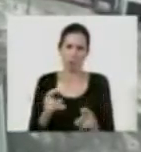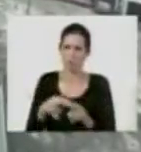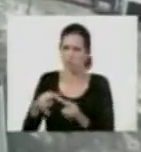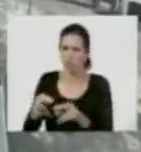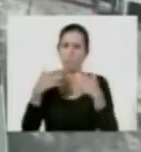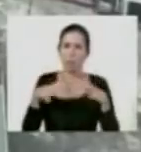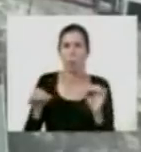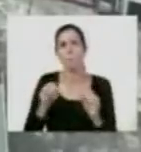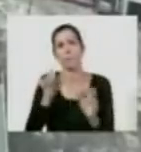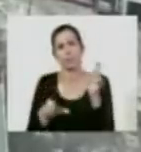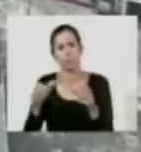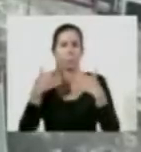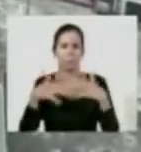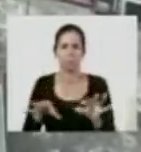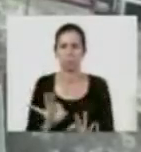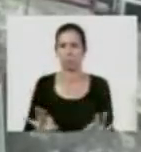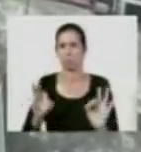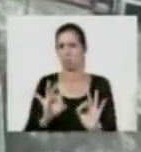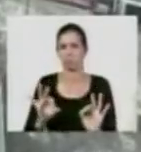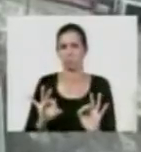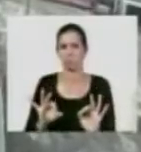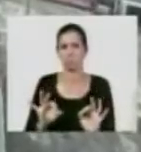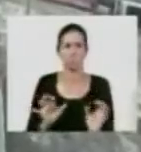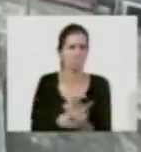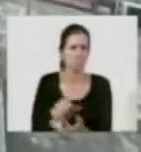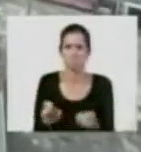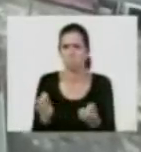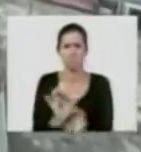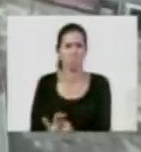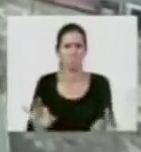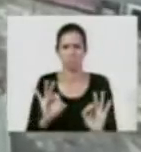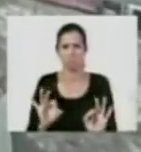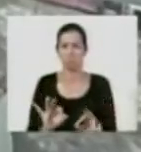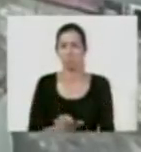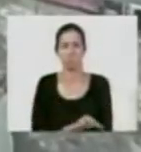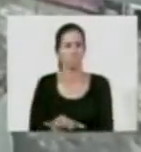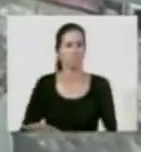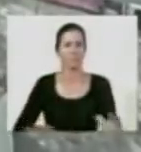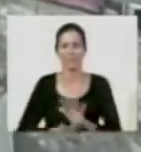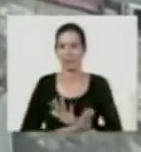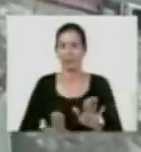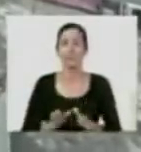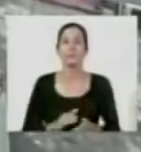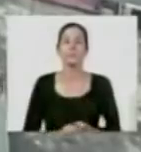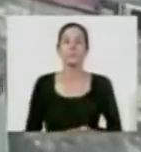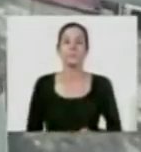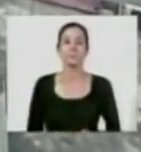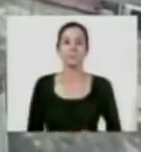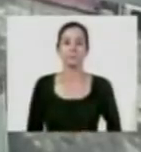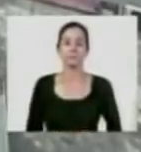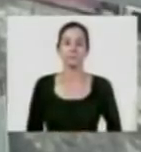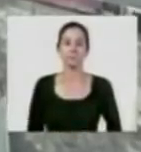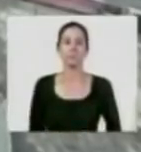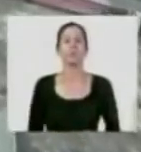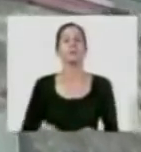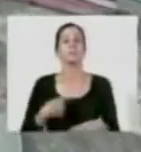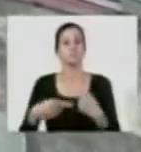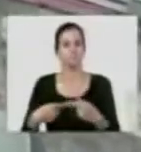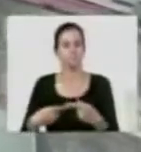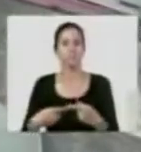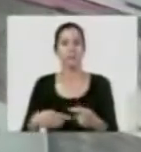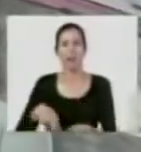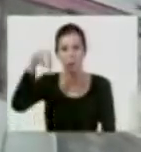novedad de índole particular, de índole mayor, que pueda afectar el desarrollo de este evento. Seguidamente, bueno, al